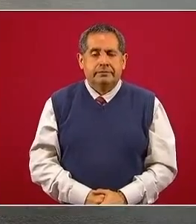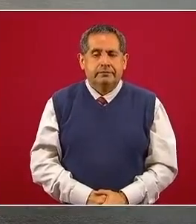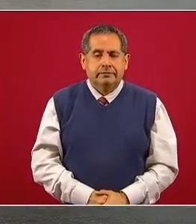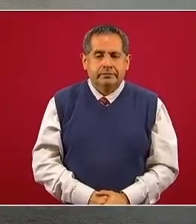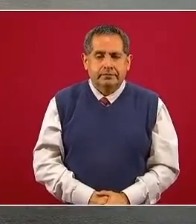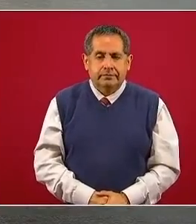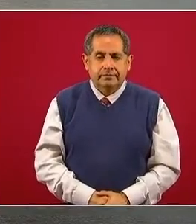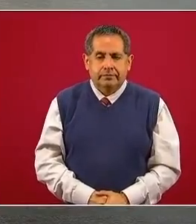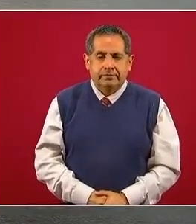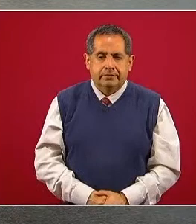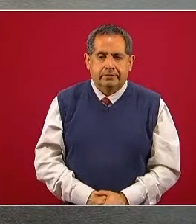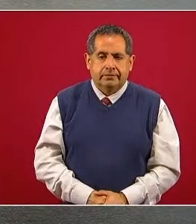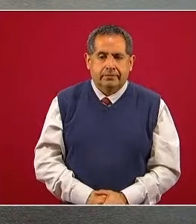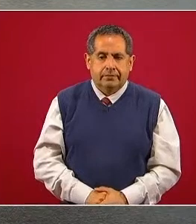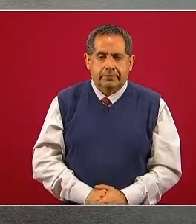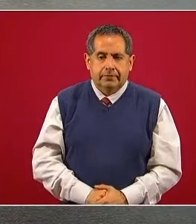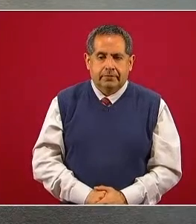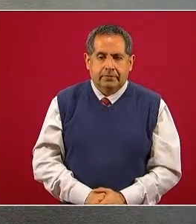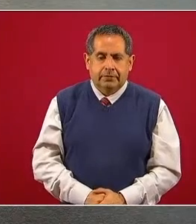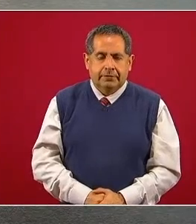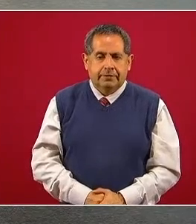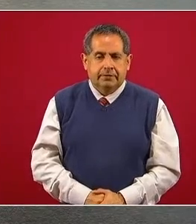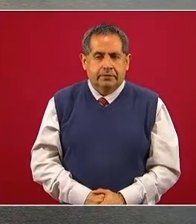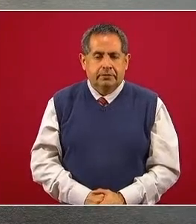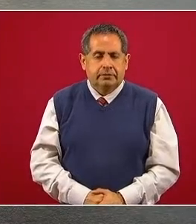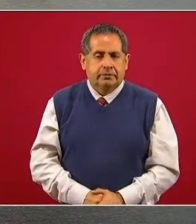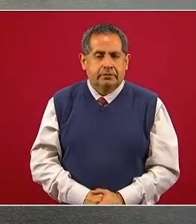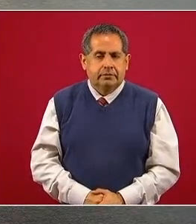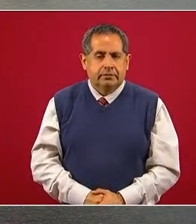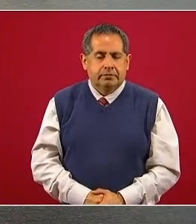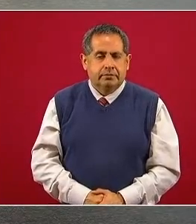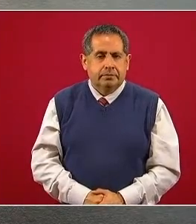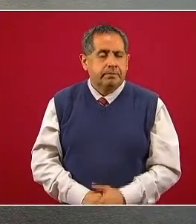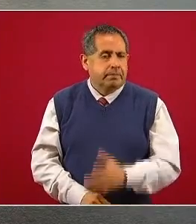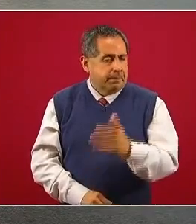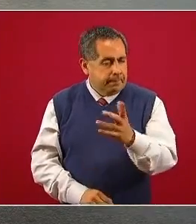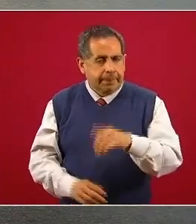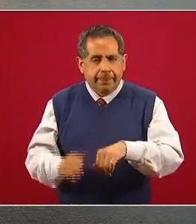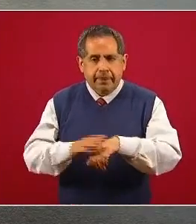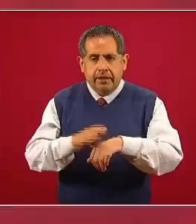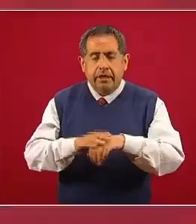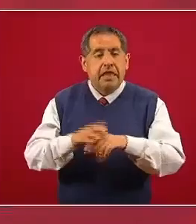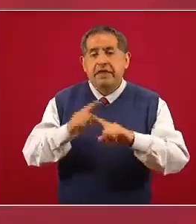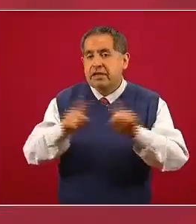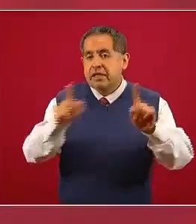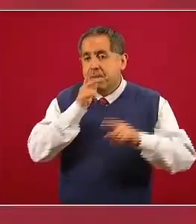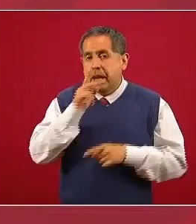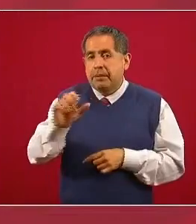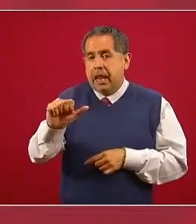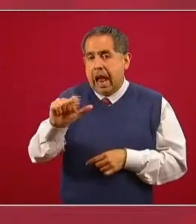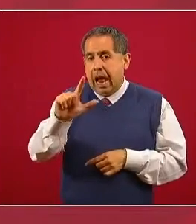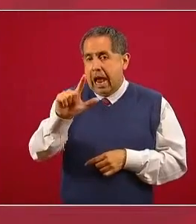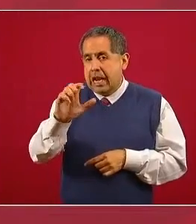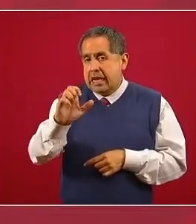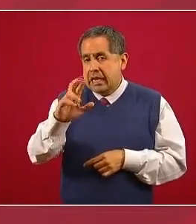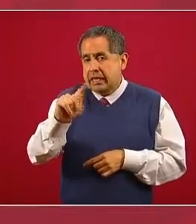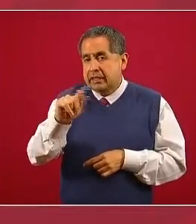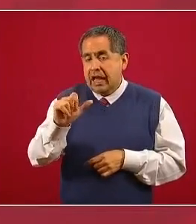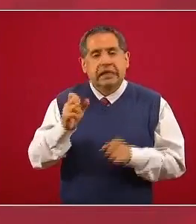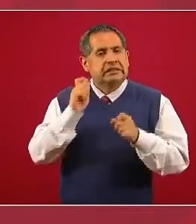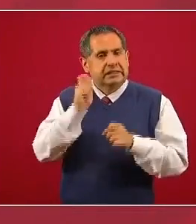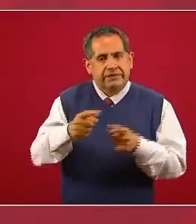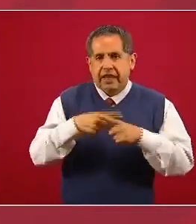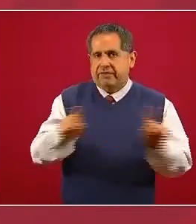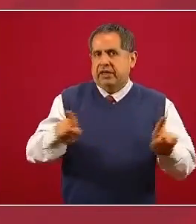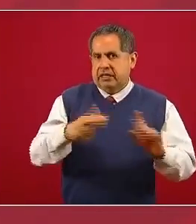la influenza en diciembre con el tema del COVID que ya tenemos arrastrado. Sí, no es alerta. La alerta tiene una connotación técnica muy particular.